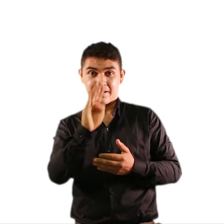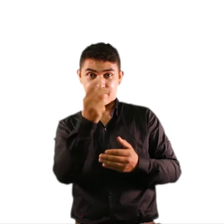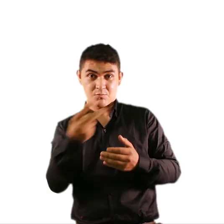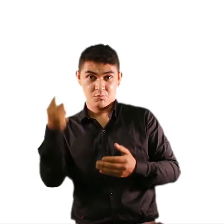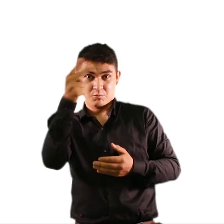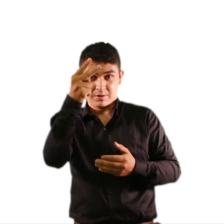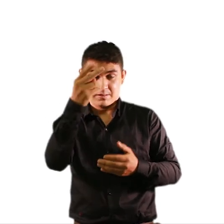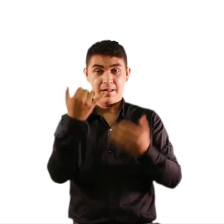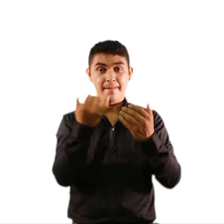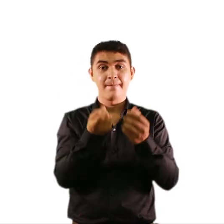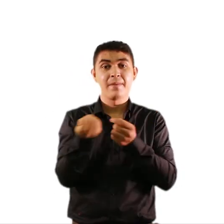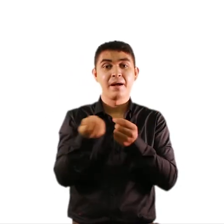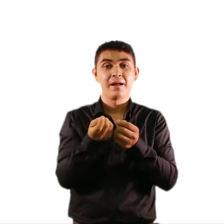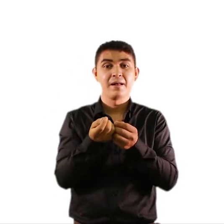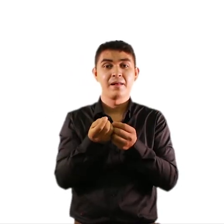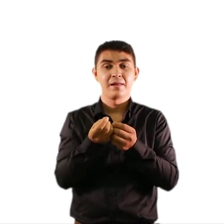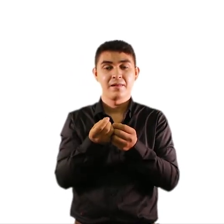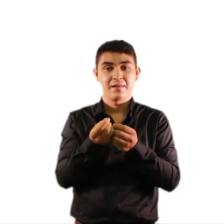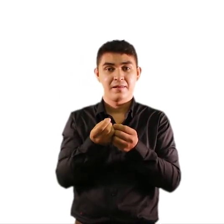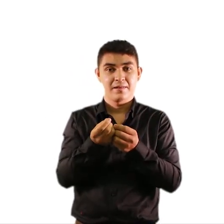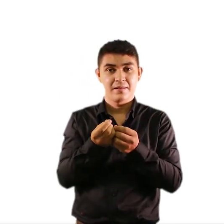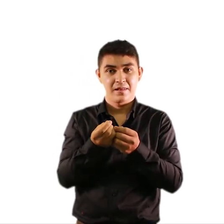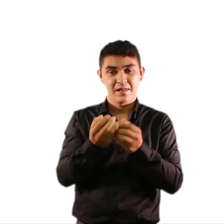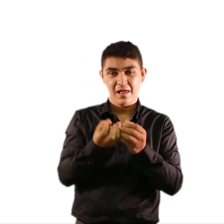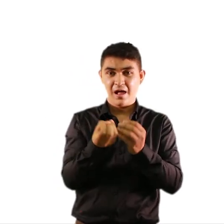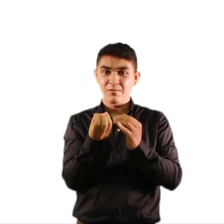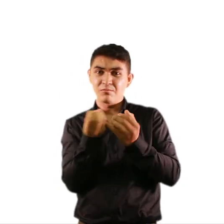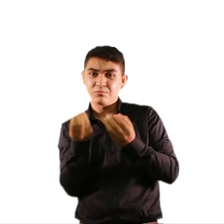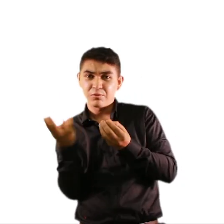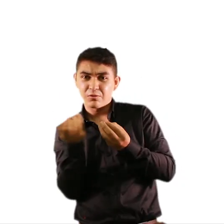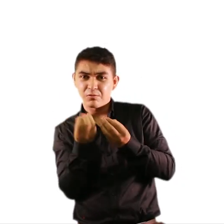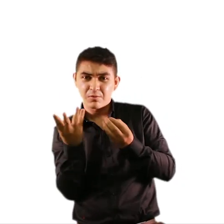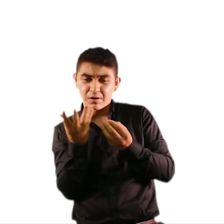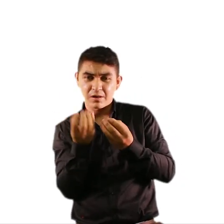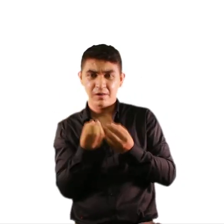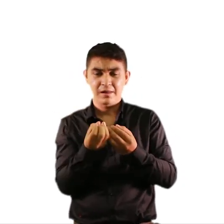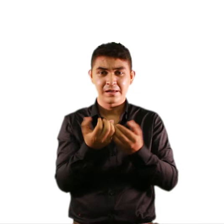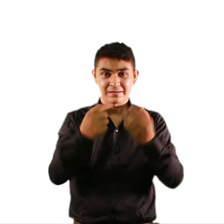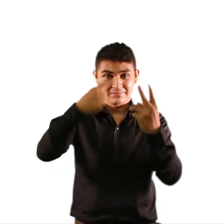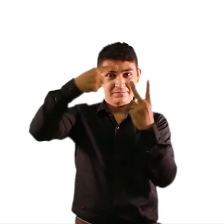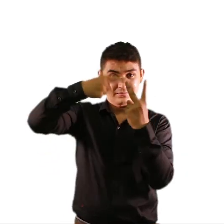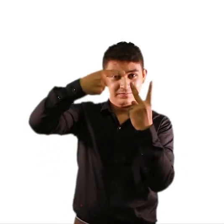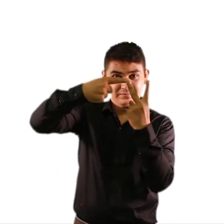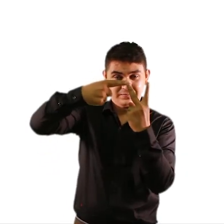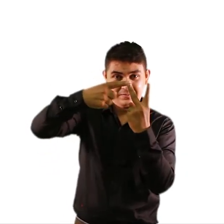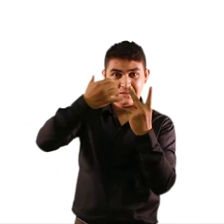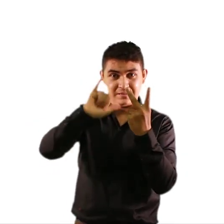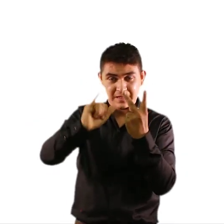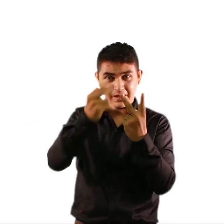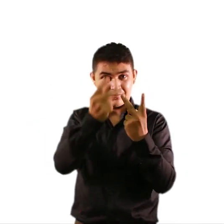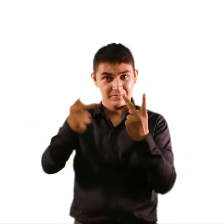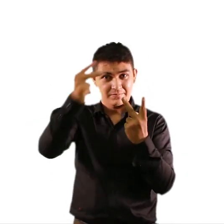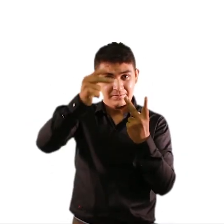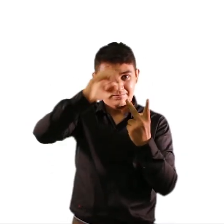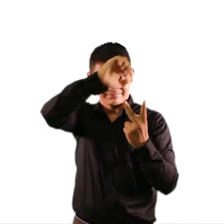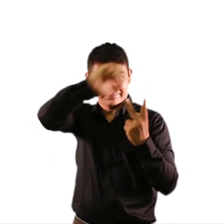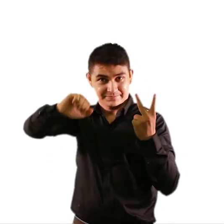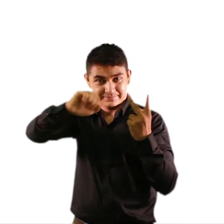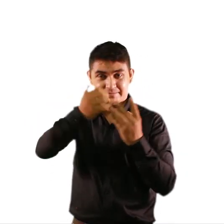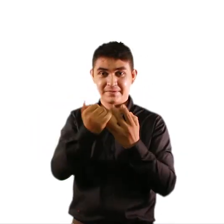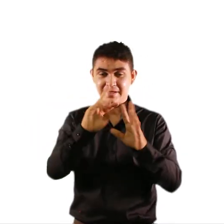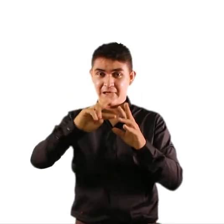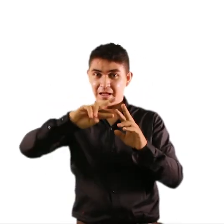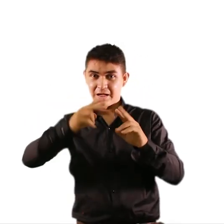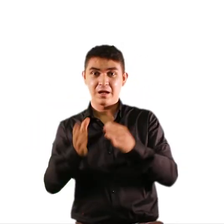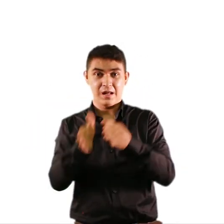para calcular raíz cuadrada y eliminar ese exponente al cuadrado. Al otro